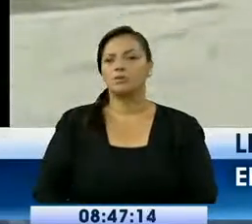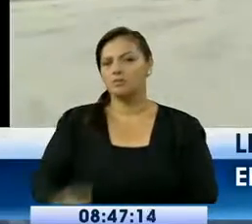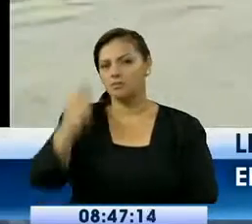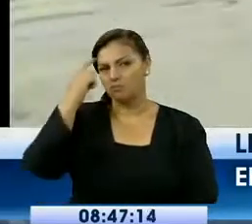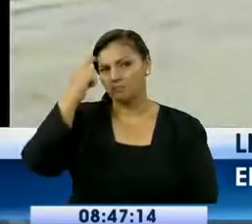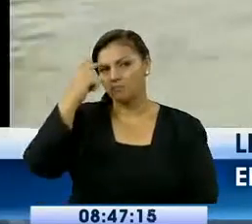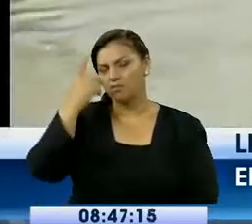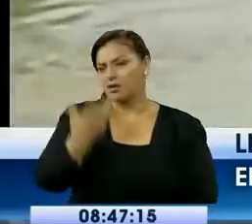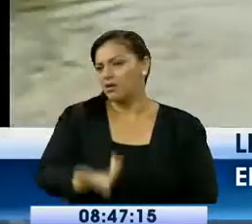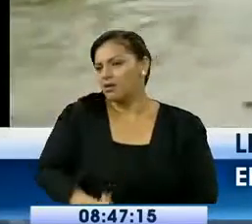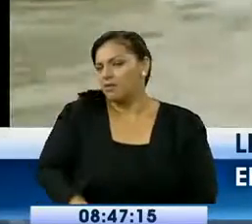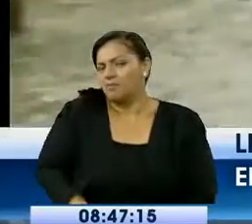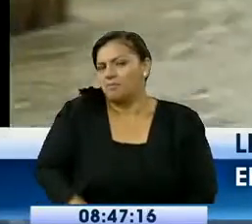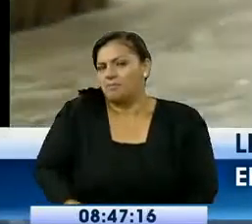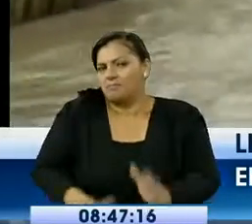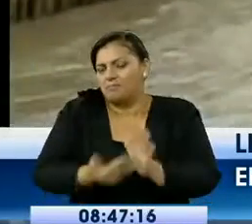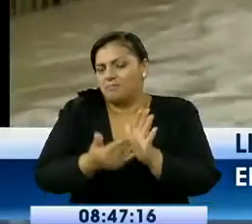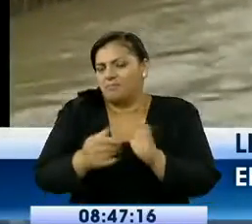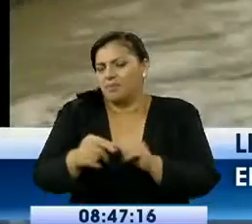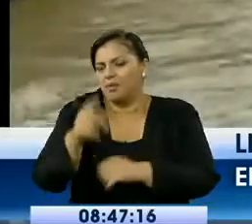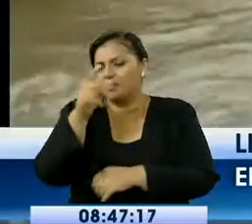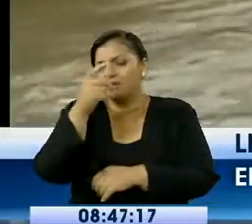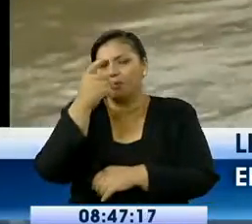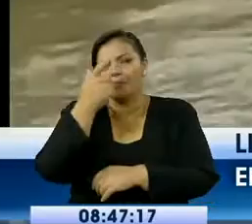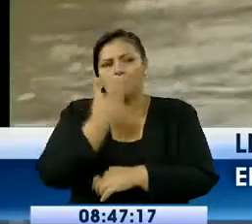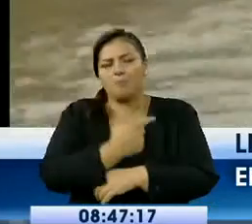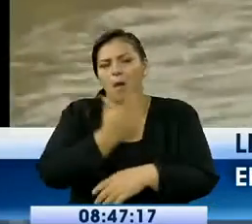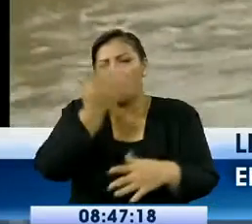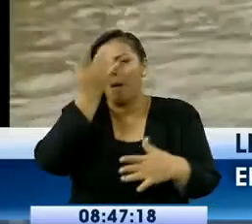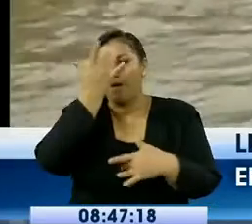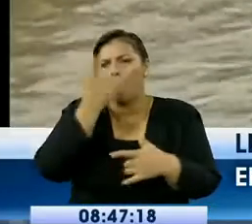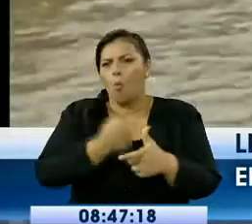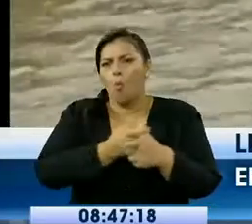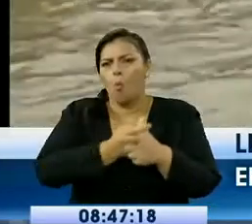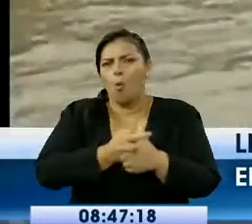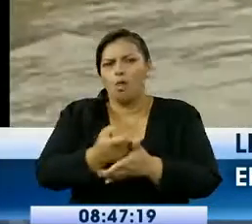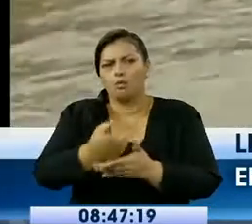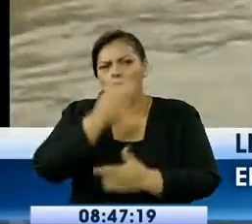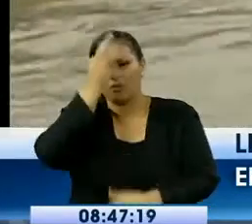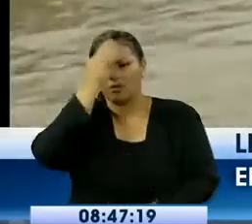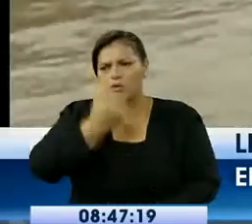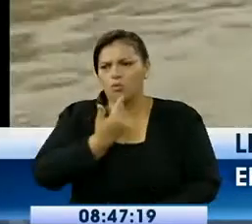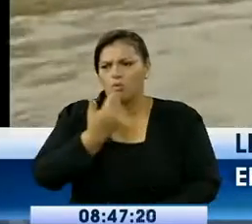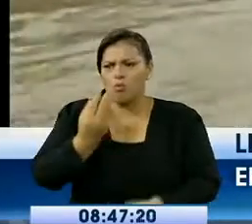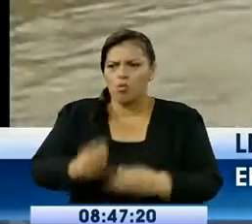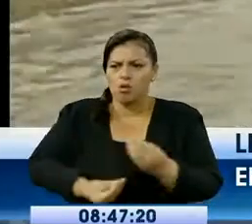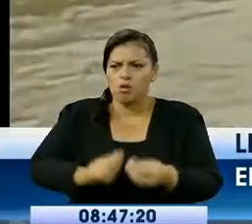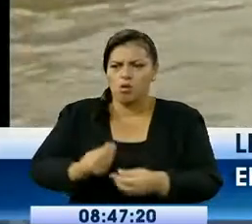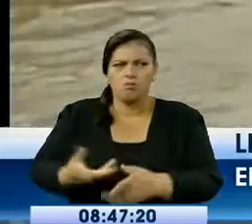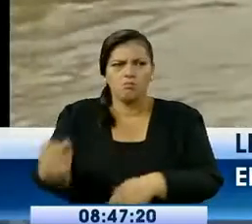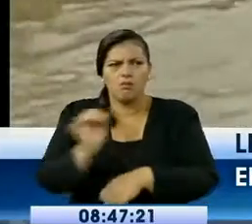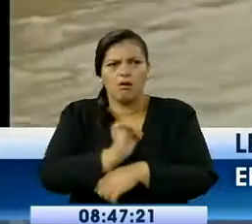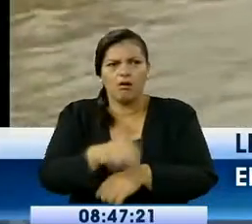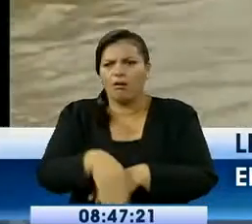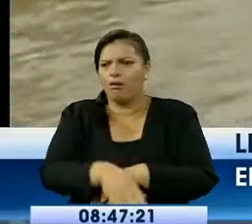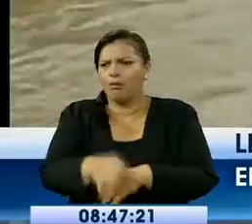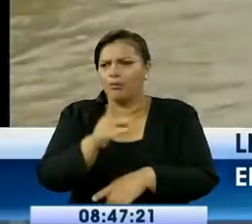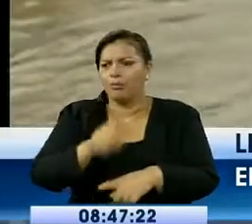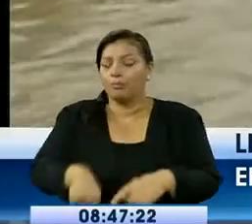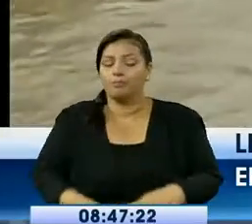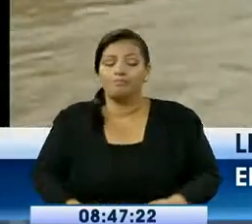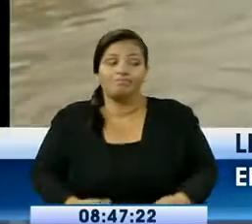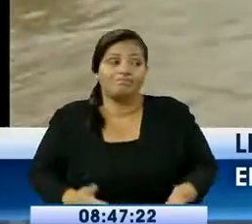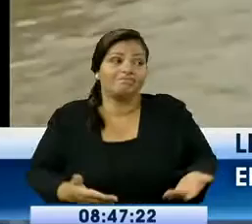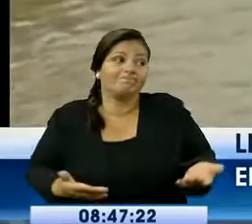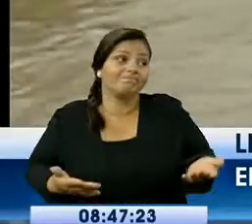Y hay que verlo, porque no tenemos cómo salir. No digo, la lluvia del día viernes a la noche, créalo que no pasaba nadie por aquí. Era un río por todos los lados, se iba para allá, para acá,